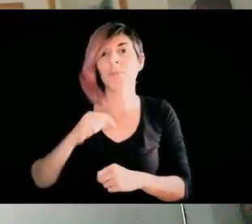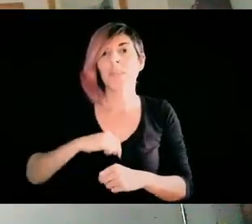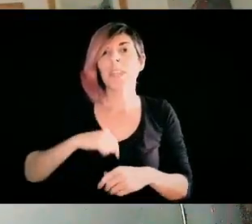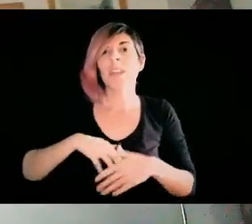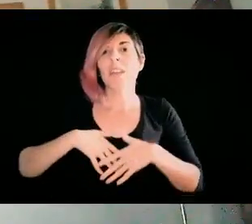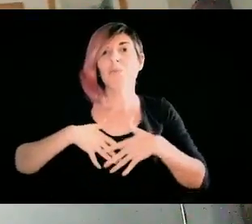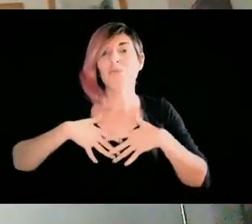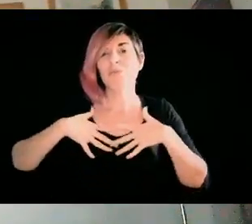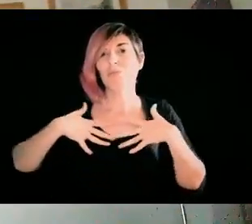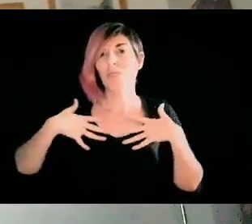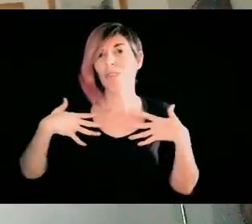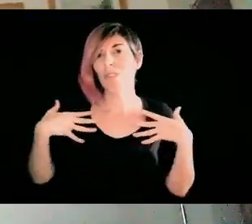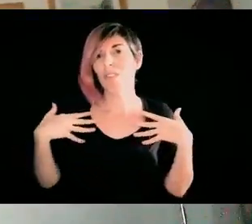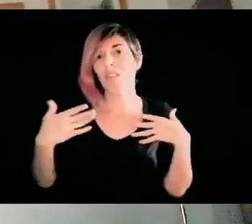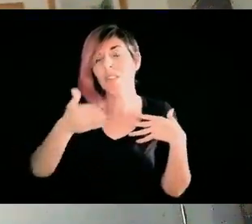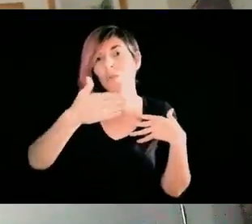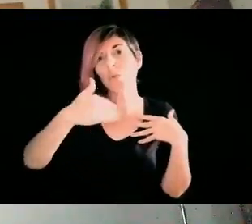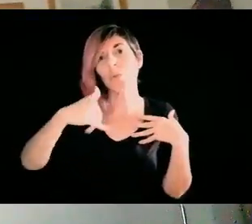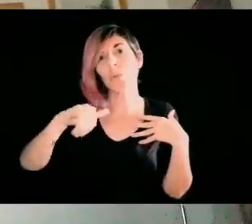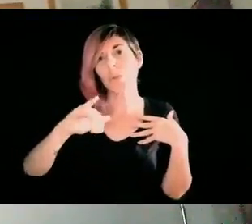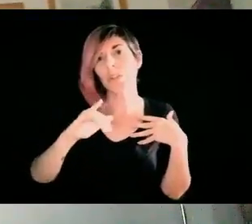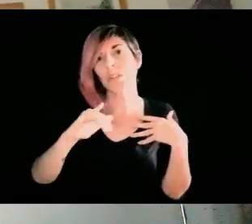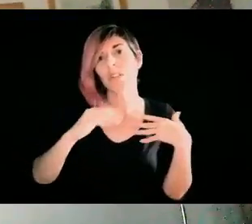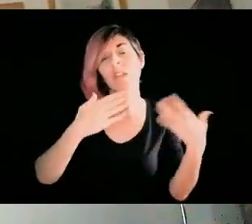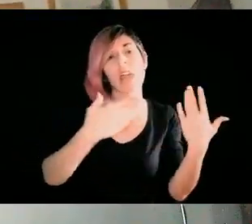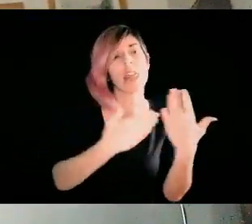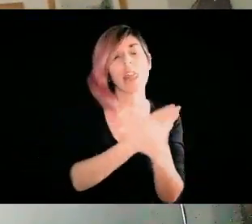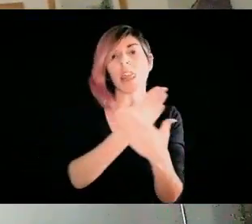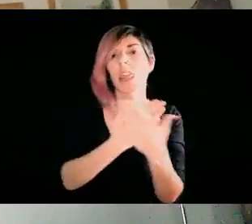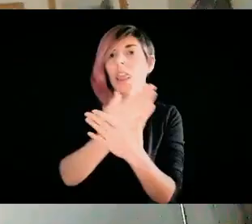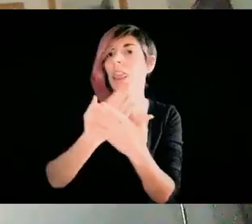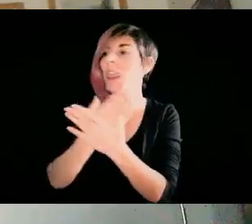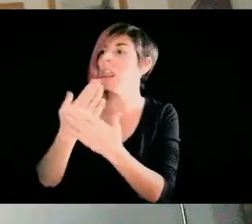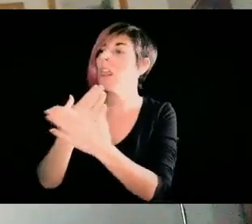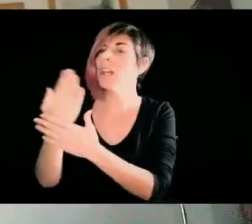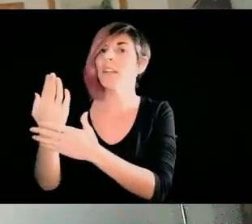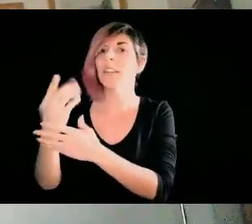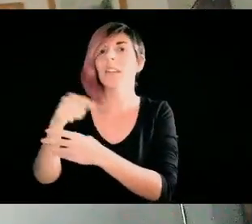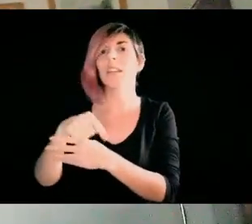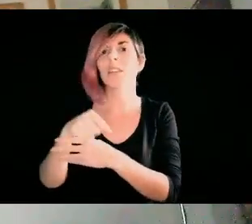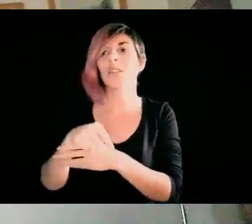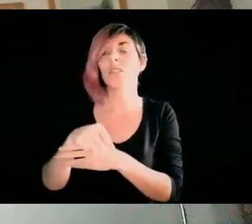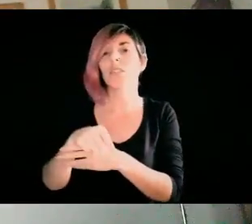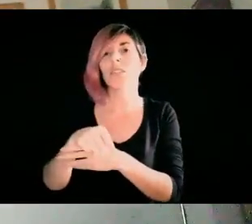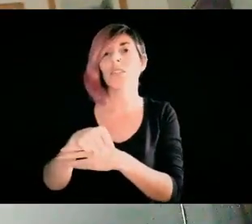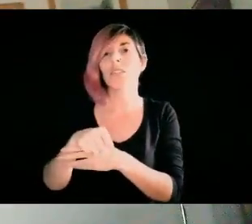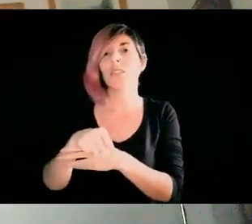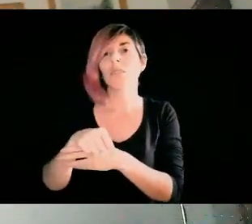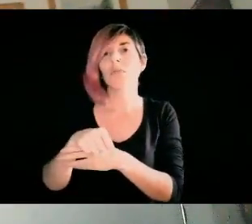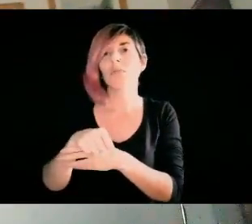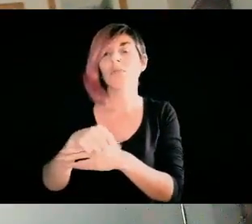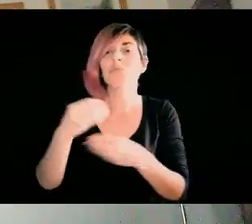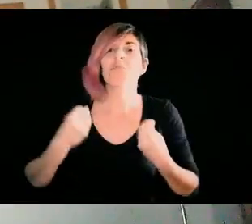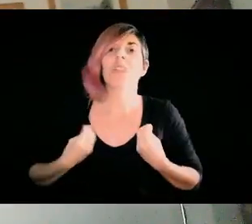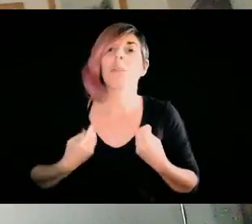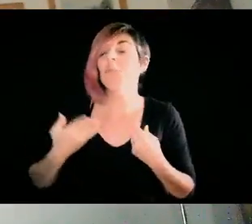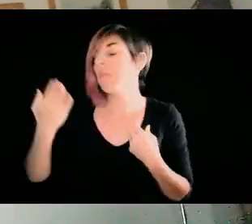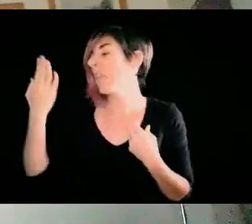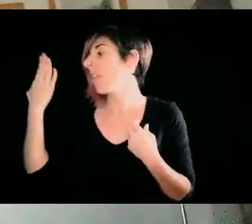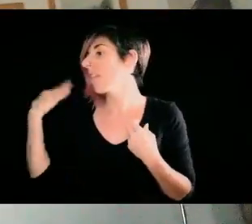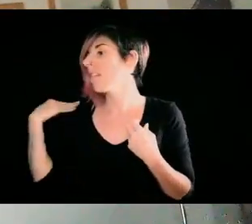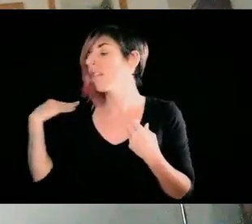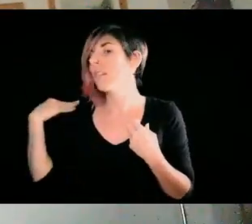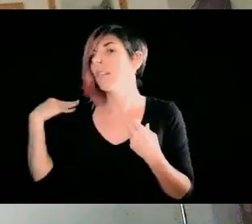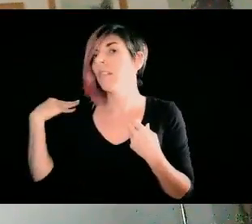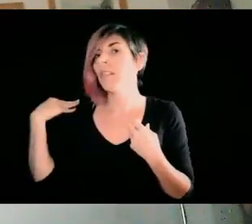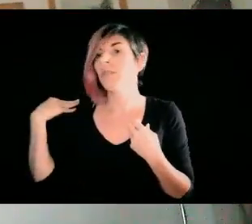a nuestras emociones durante estos días, con más frecuencia que en